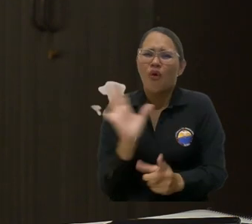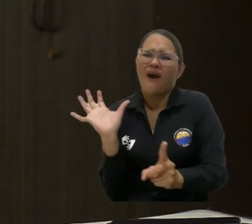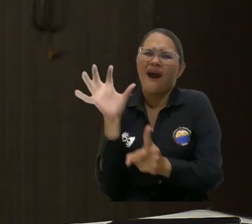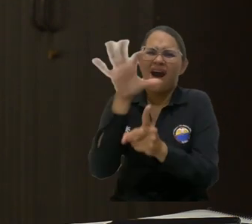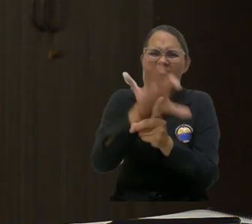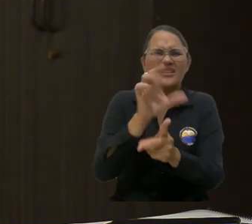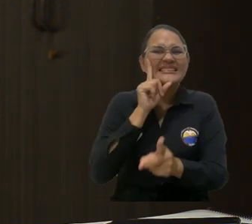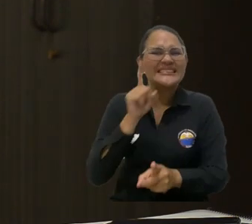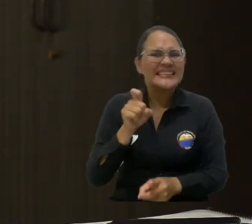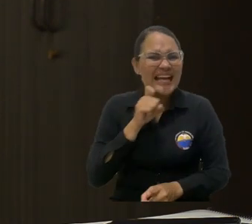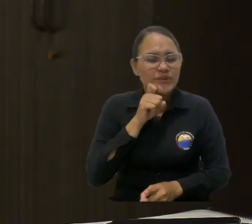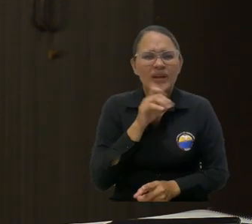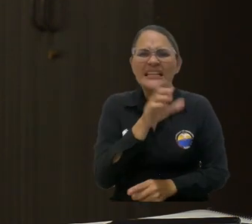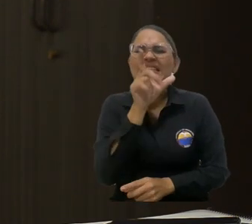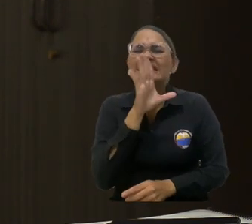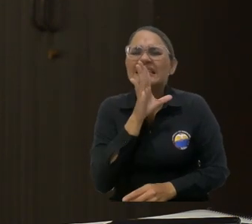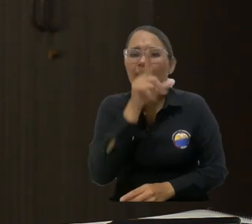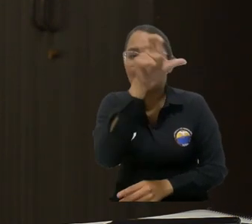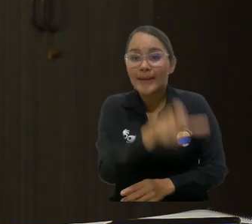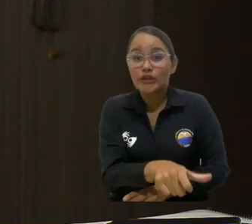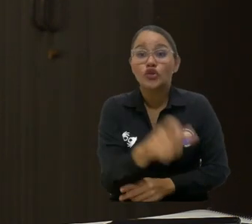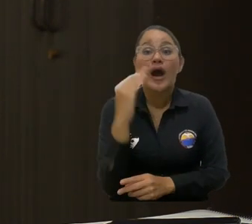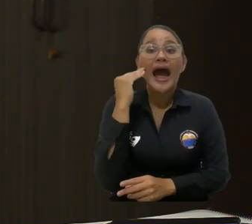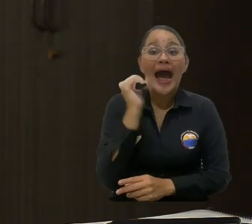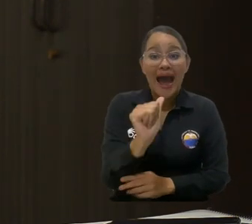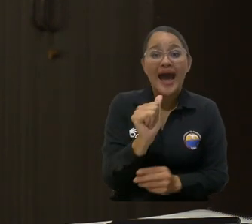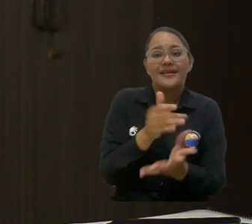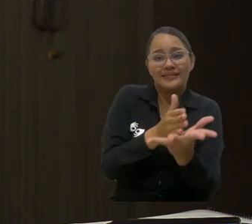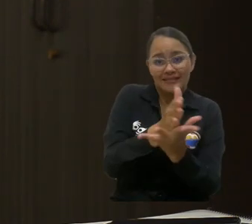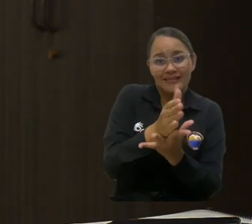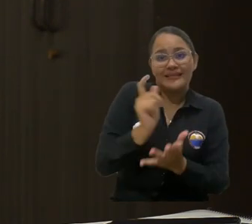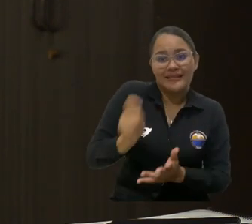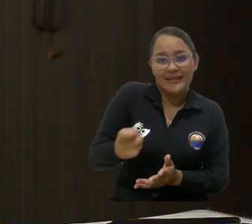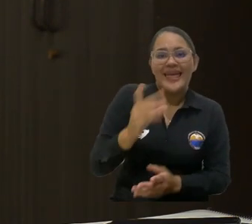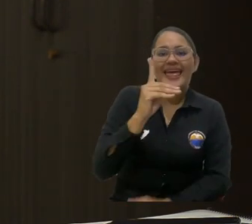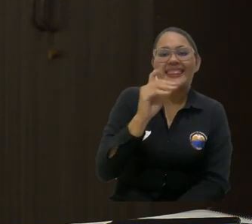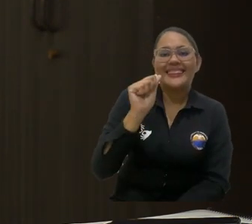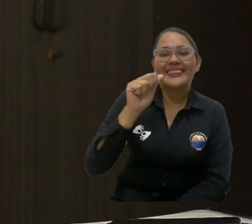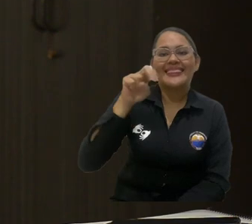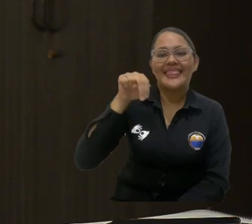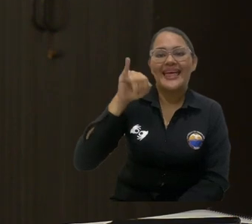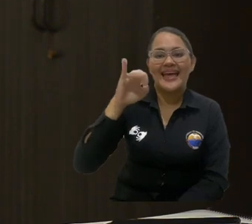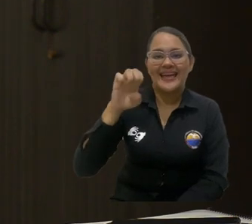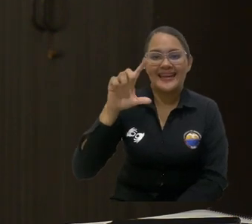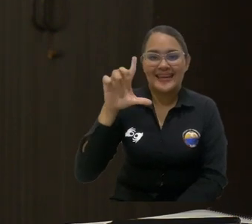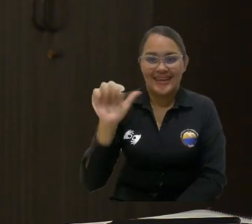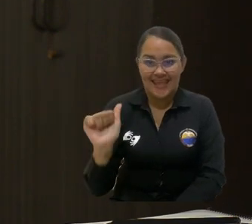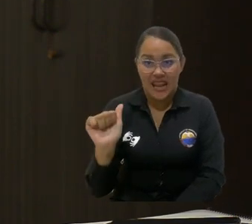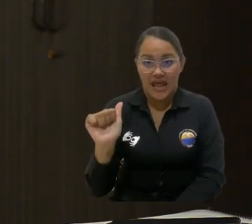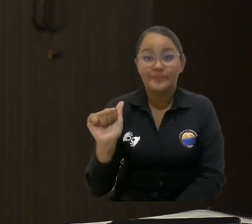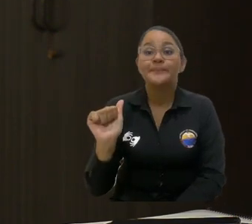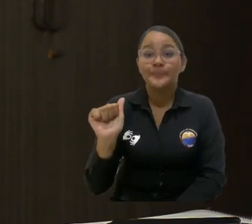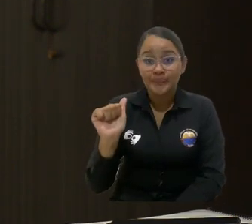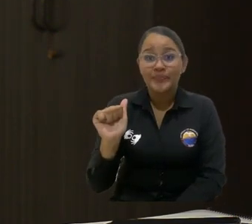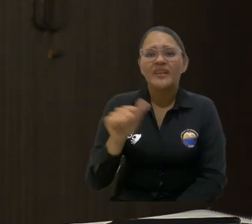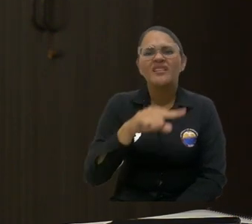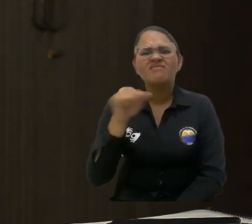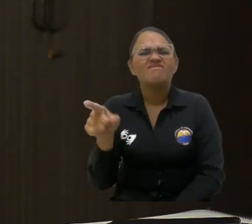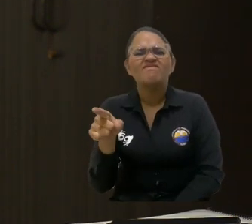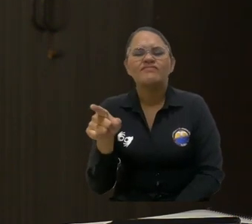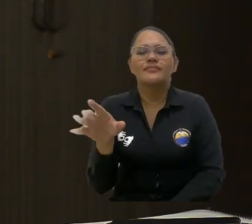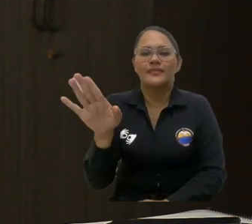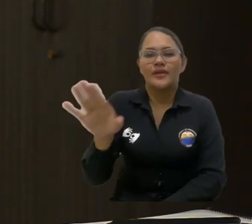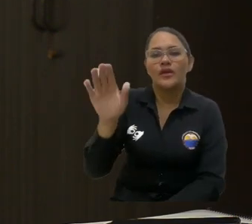sexual de la que habría sido víctima la estudiante del programa de Derecho, Daniela Carolina Acevedo Paceña,